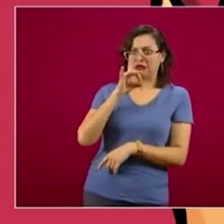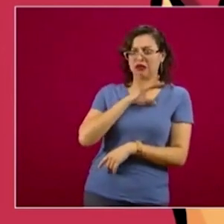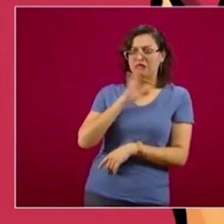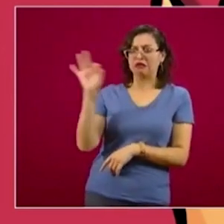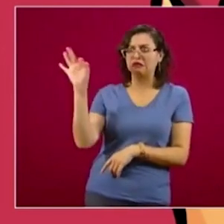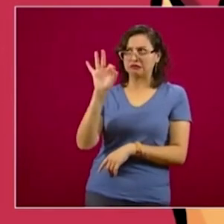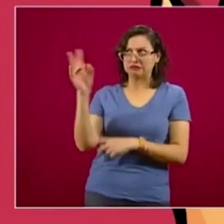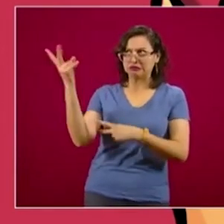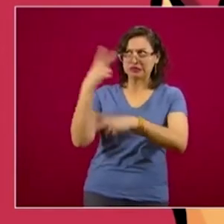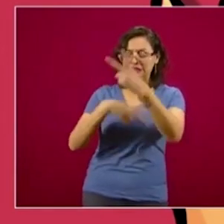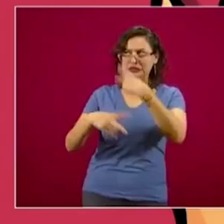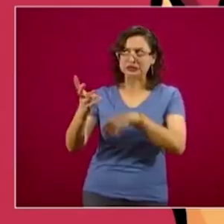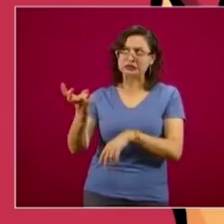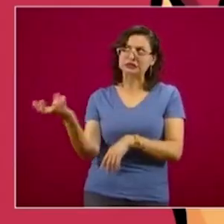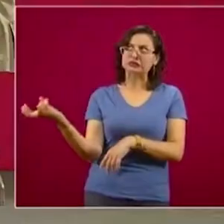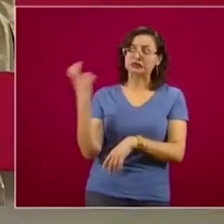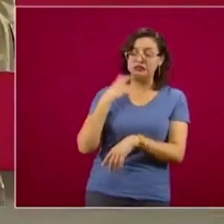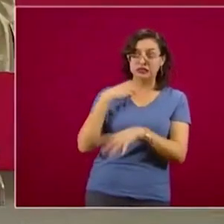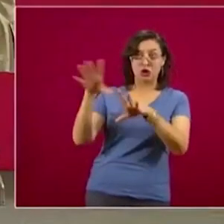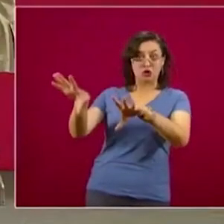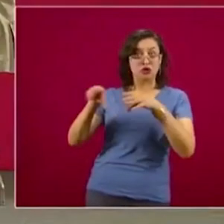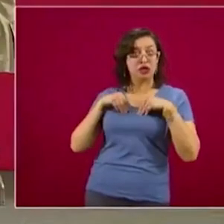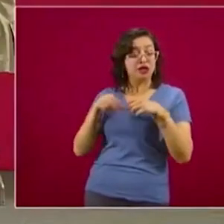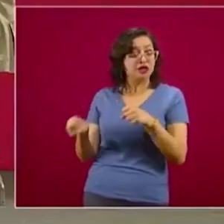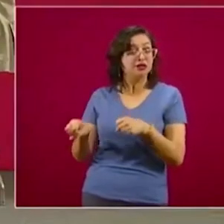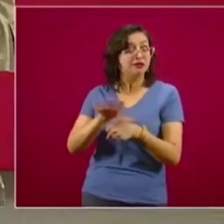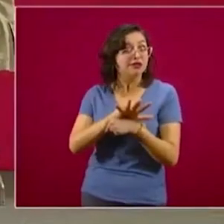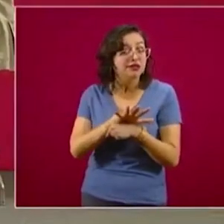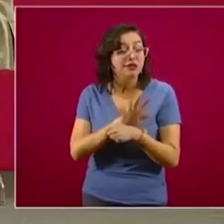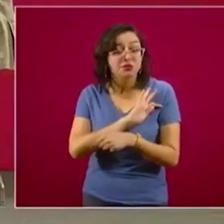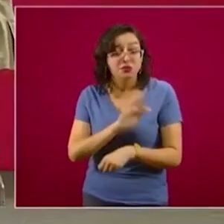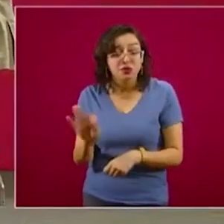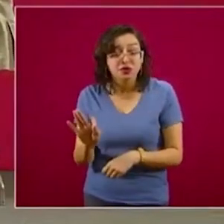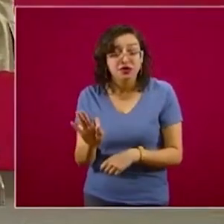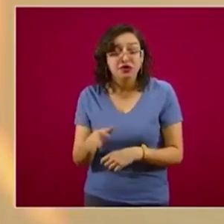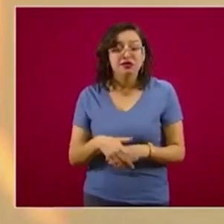me muerden, ¿me podría dar el coronavirus? Gracias.